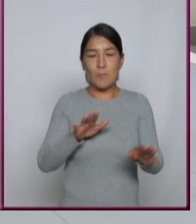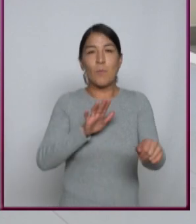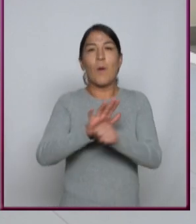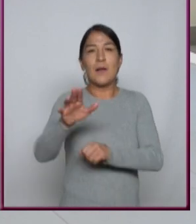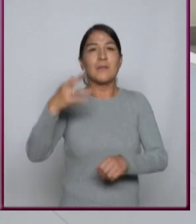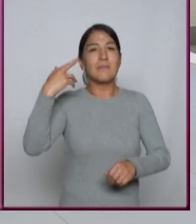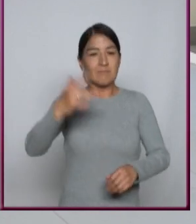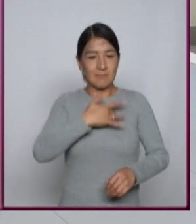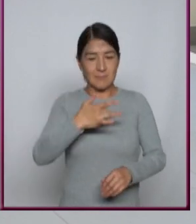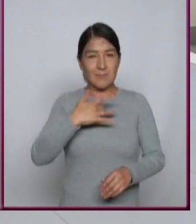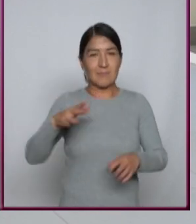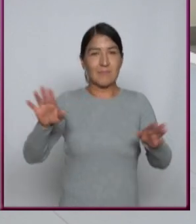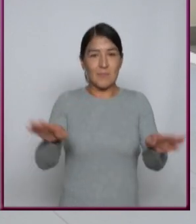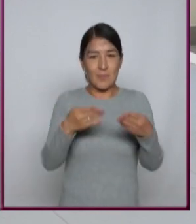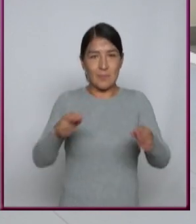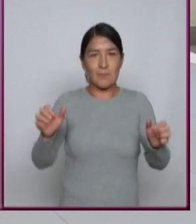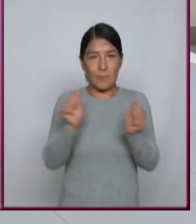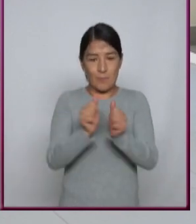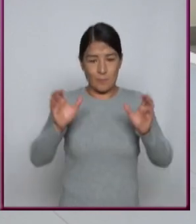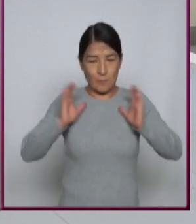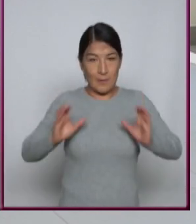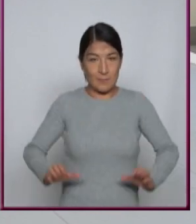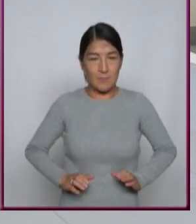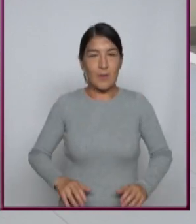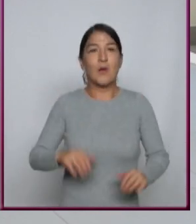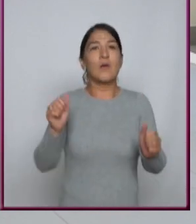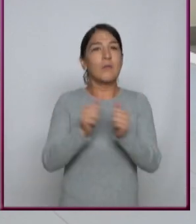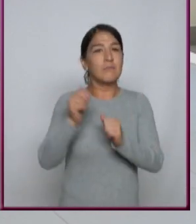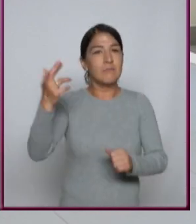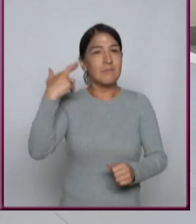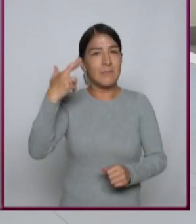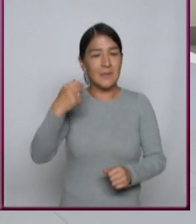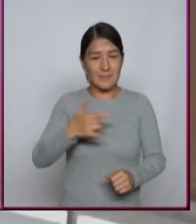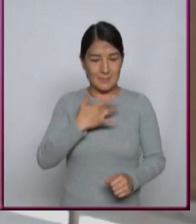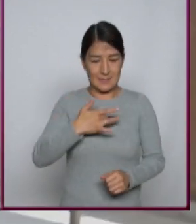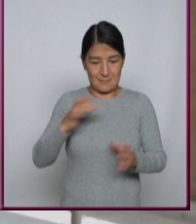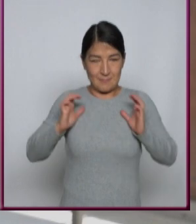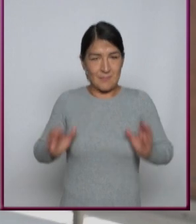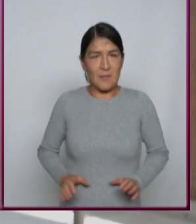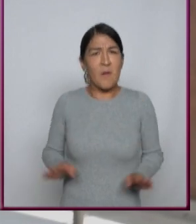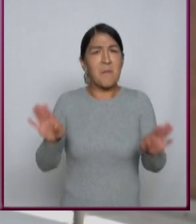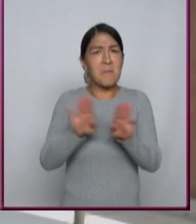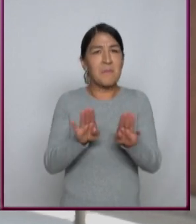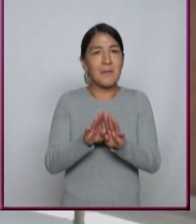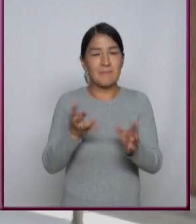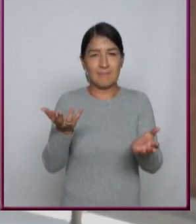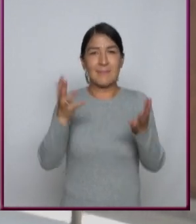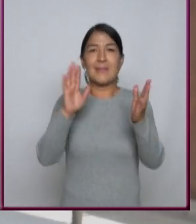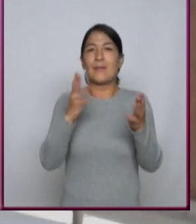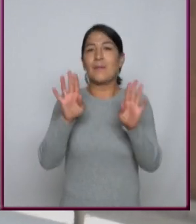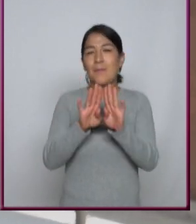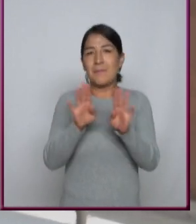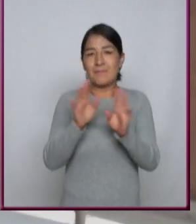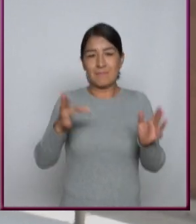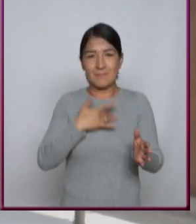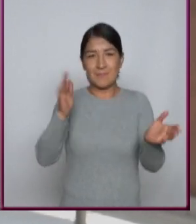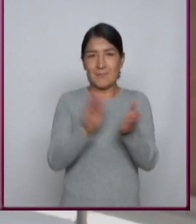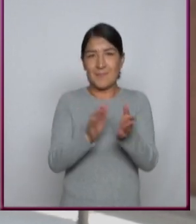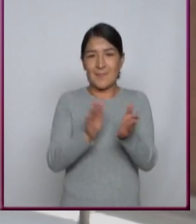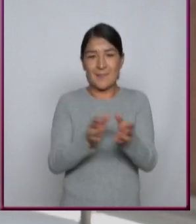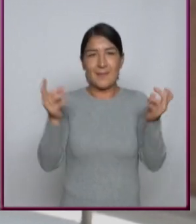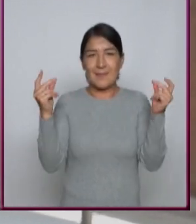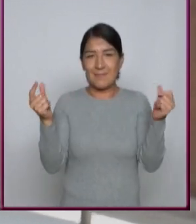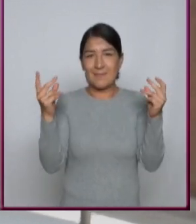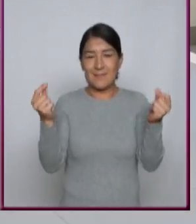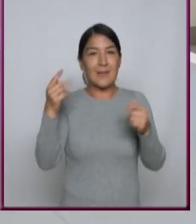corporales? Las percusiones corporales son el sonido que puedo producir con mi cuerpo, como palmadas,